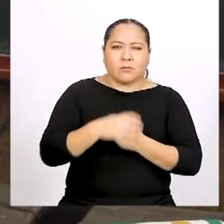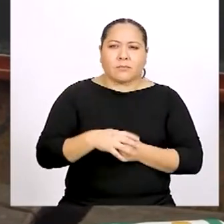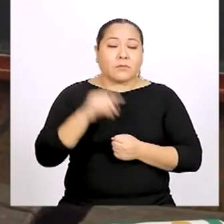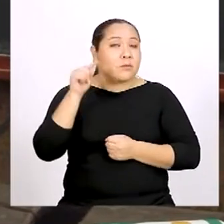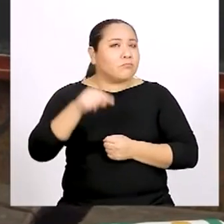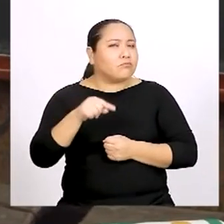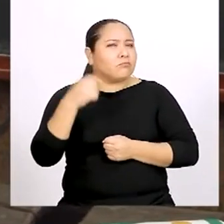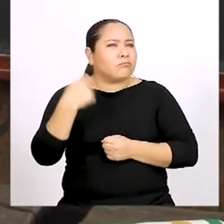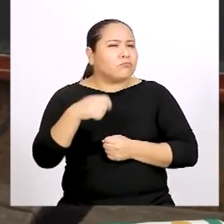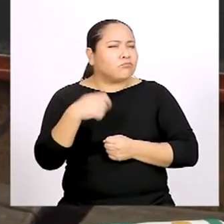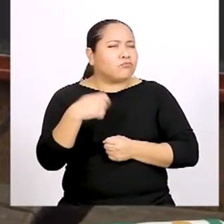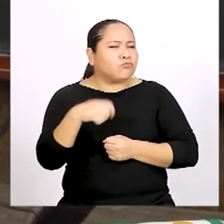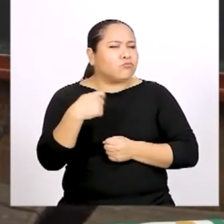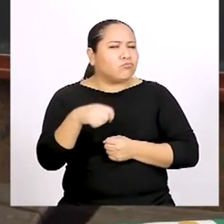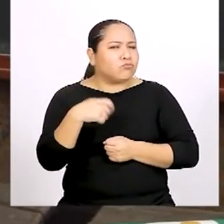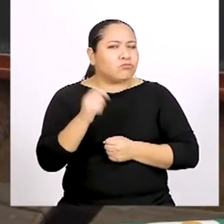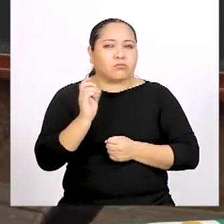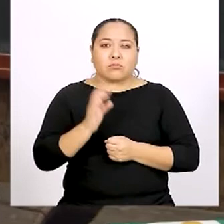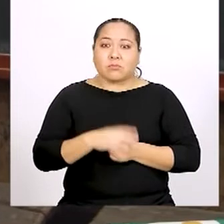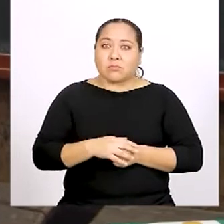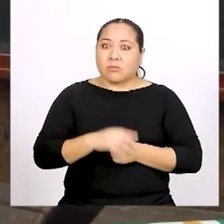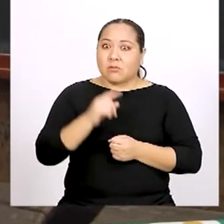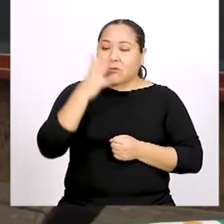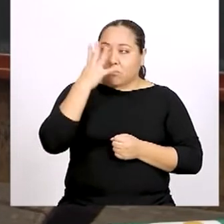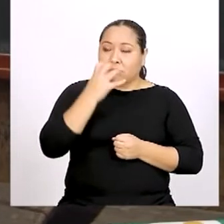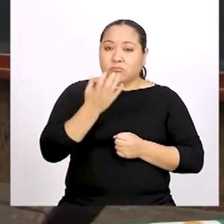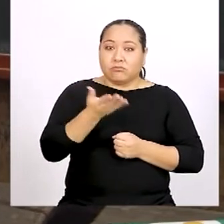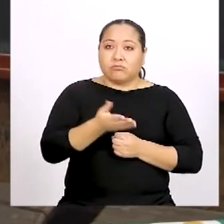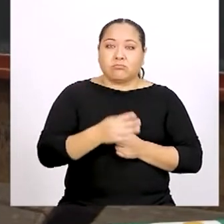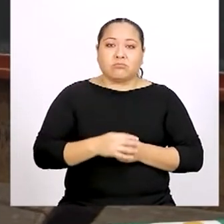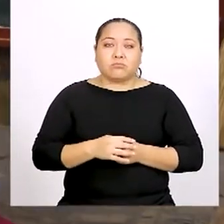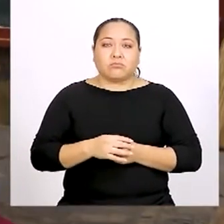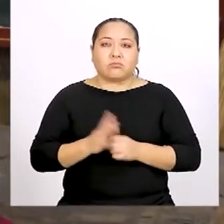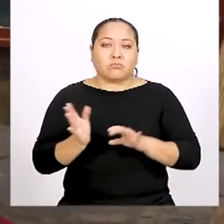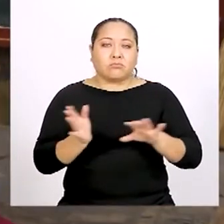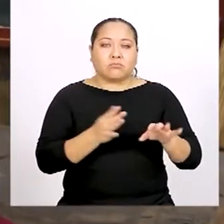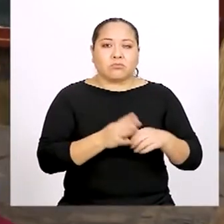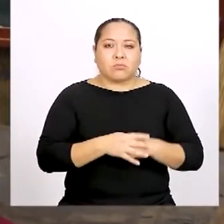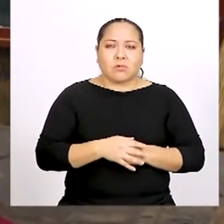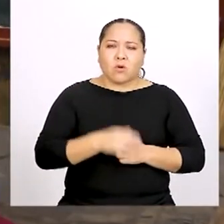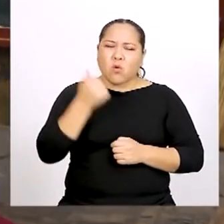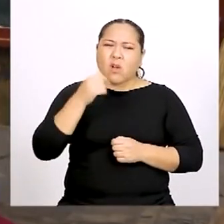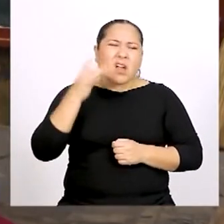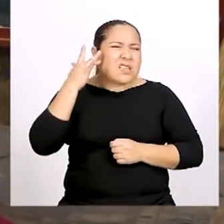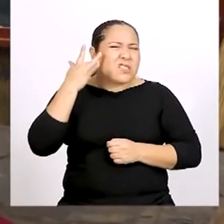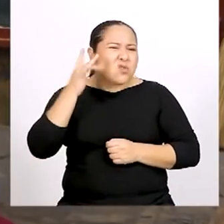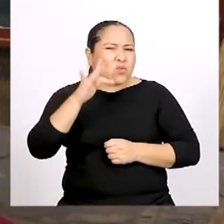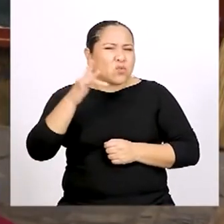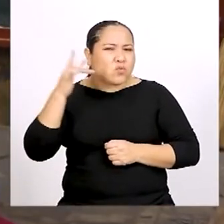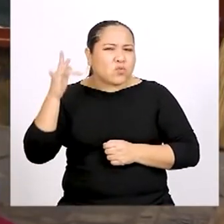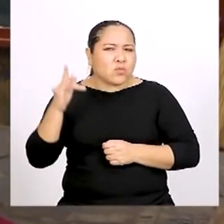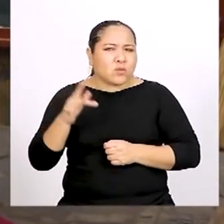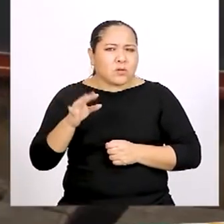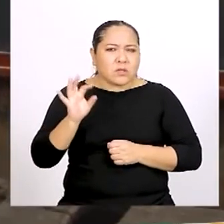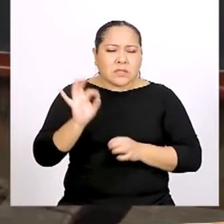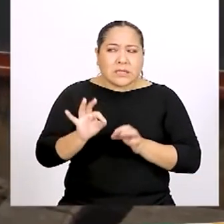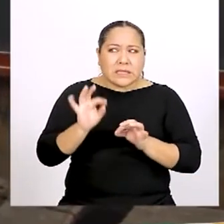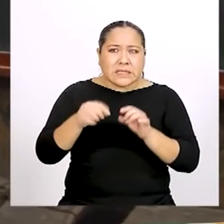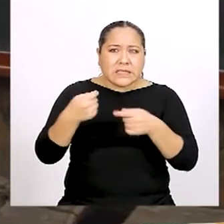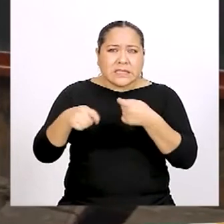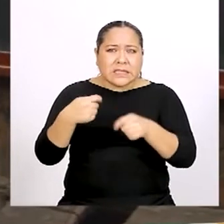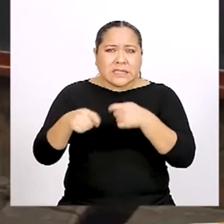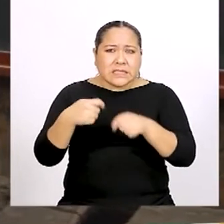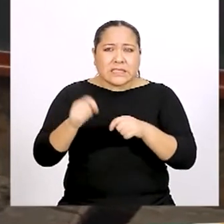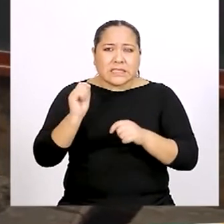grave? ¿Será este? ¡Uy, qué lindo grave! Vamos a ponerlo por acá. ¿Cuál suena más agudo? ¿Será